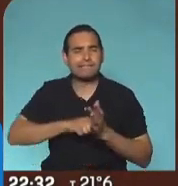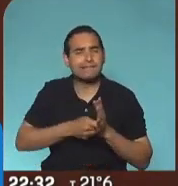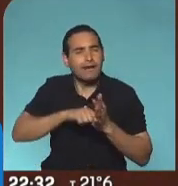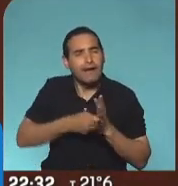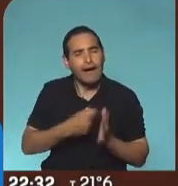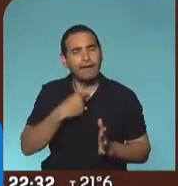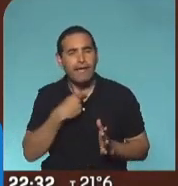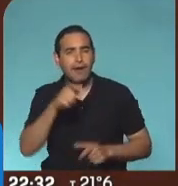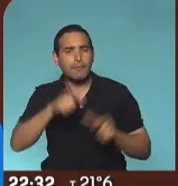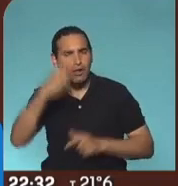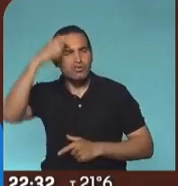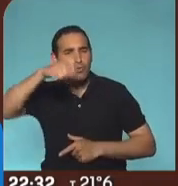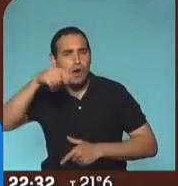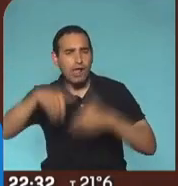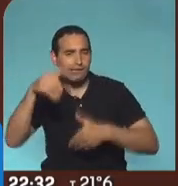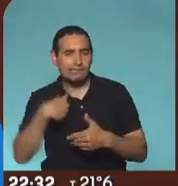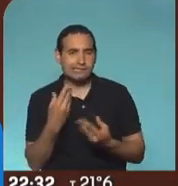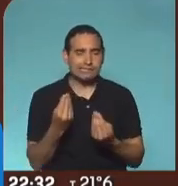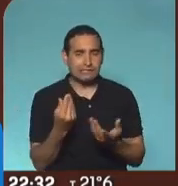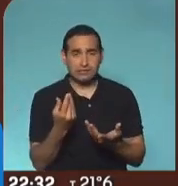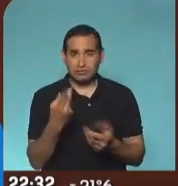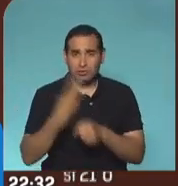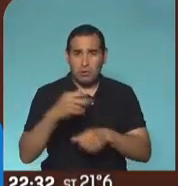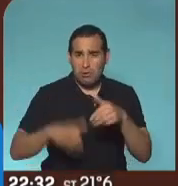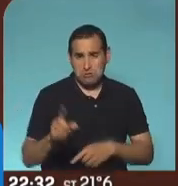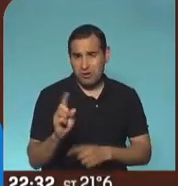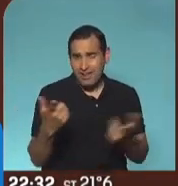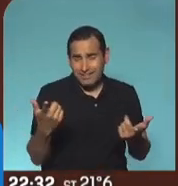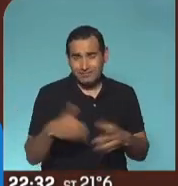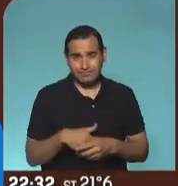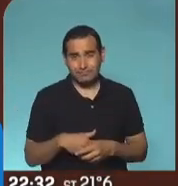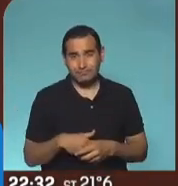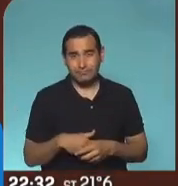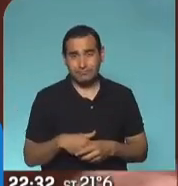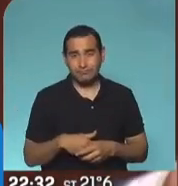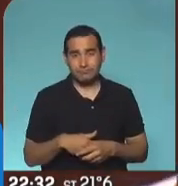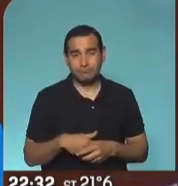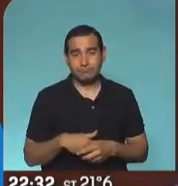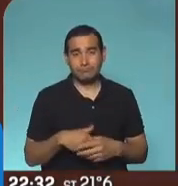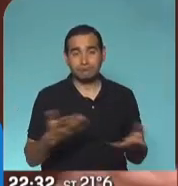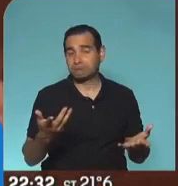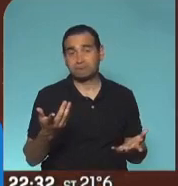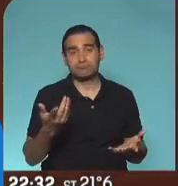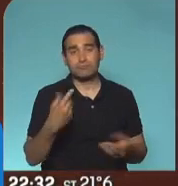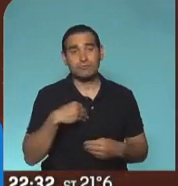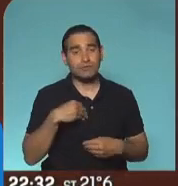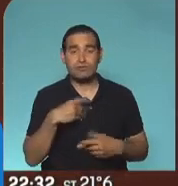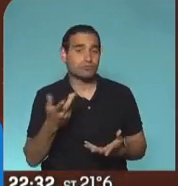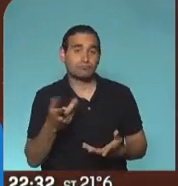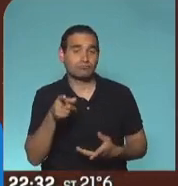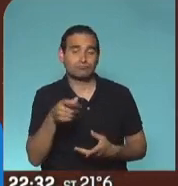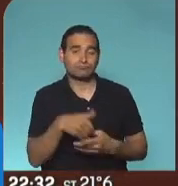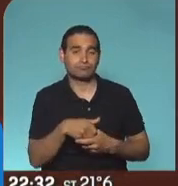hacer temblar al tribunal para que segunda vuelta. Eso es verdad. Que levanten ese paro, que no perjudiquen. Trabajamos juntamente más